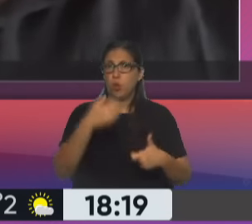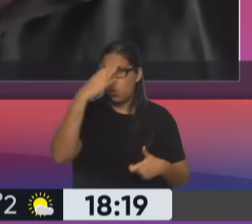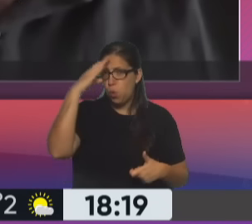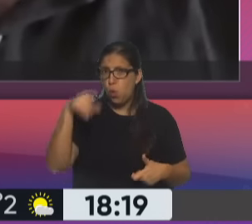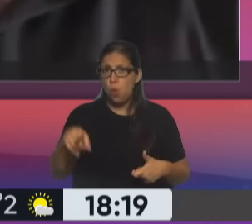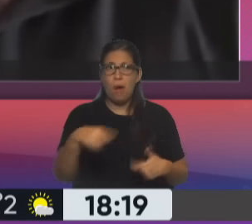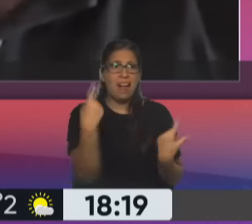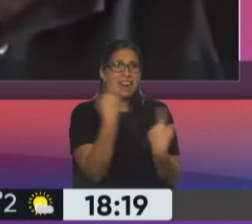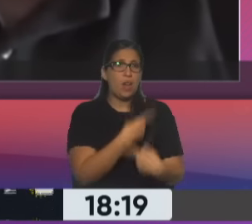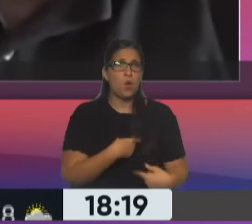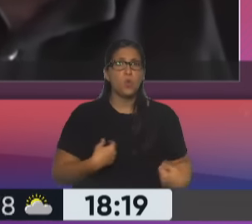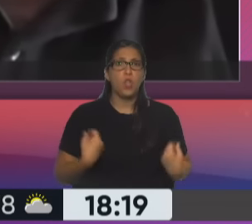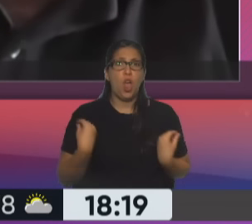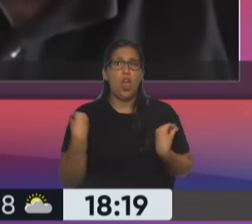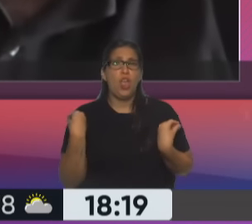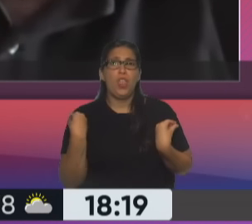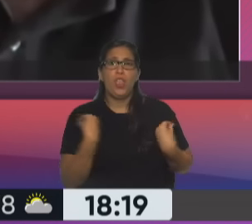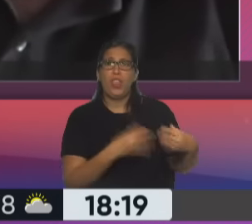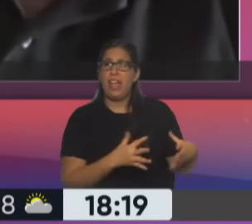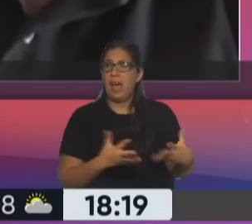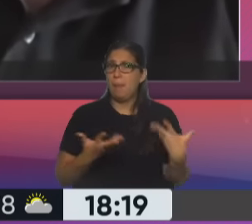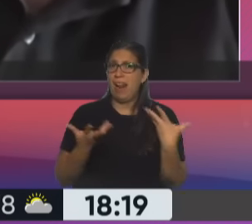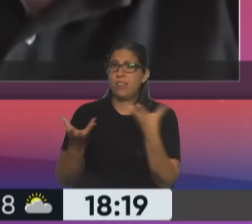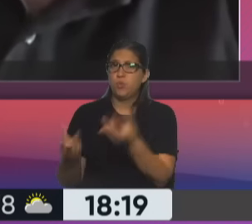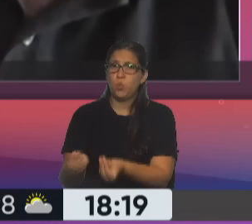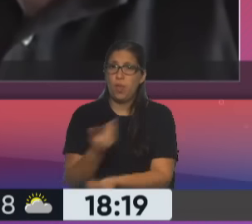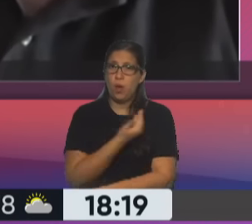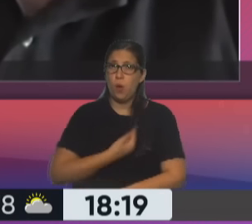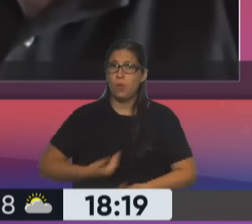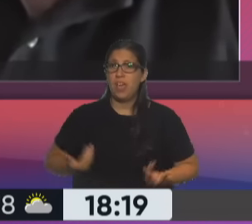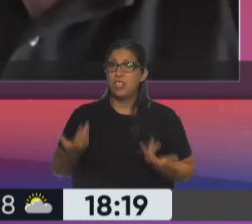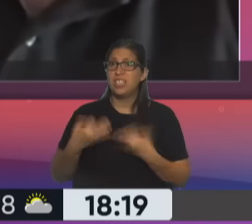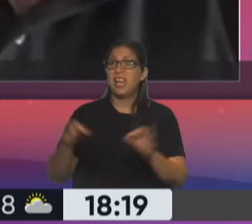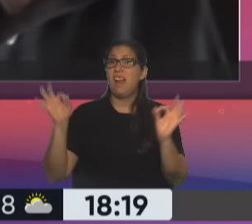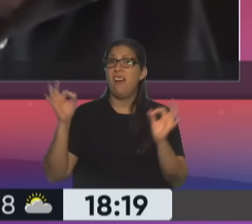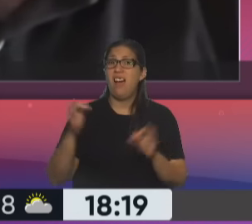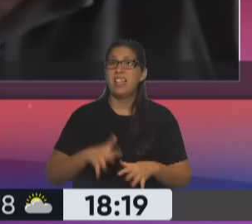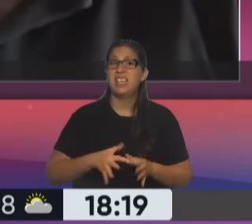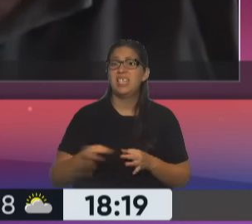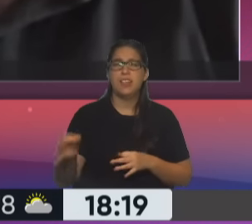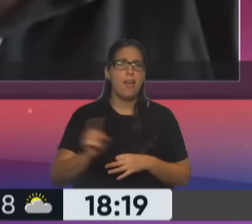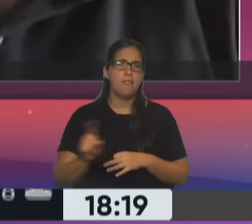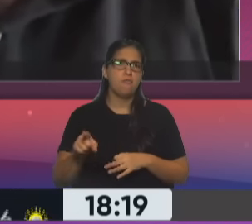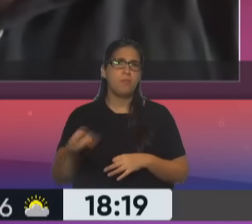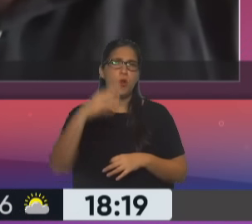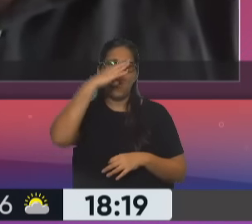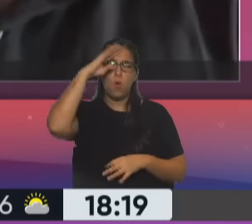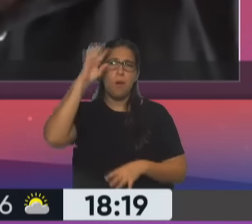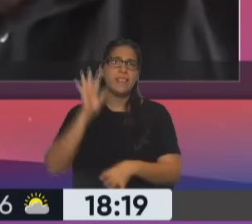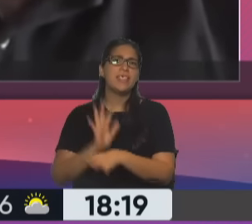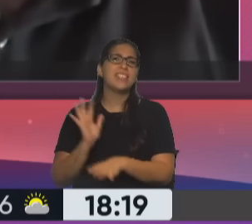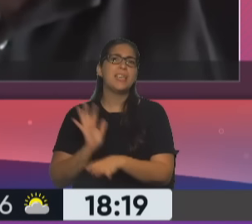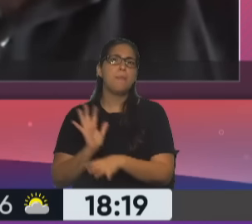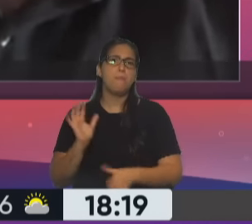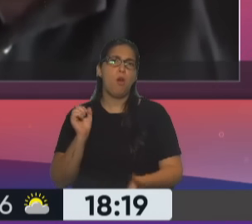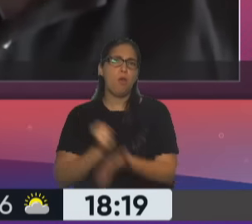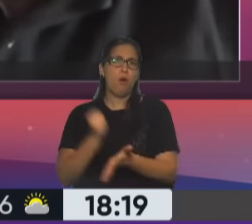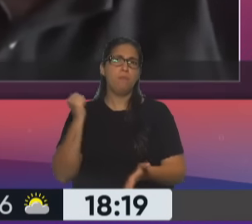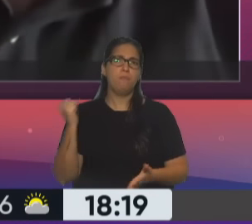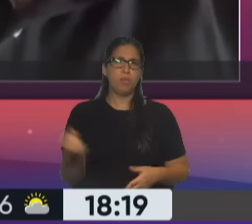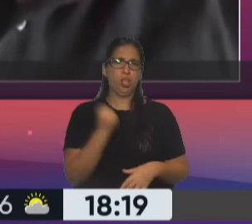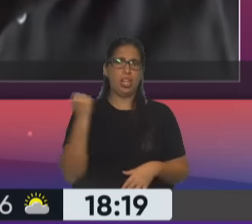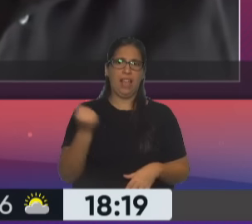sus recursos por salvar a la isla o al gobierno, ¿no? Yo creo que hoy Cuba se mantiene como un símbolo, si se quiere, para gran parte de un sector político a